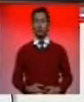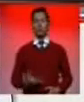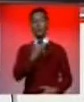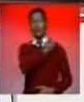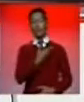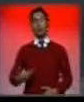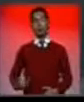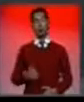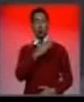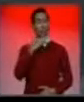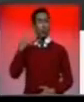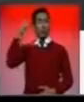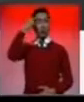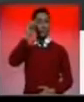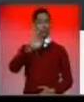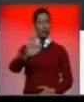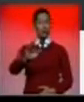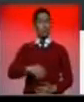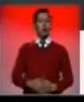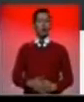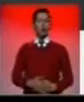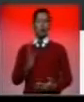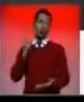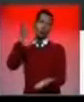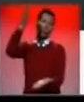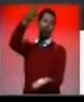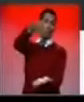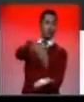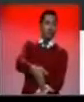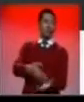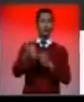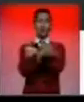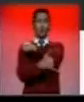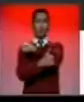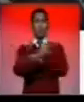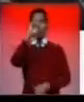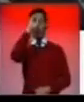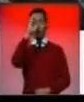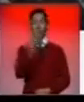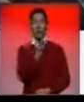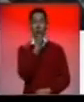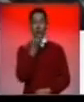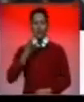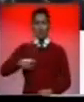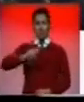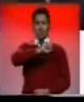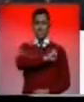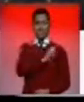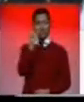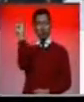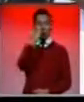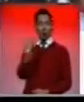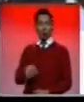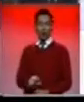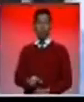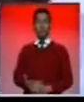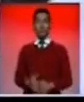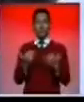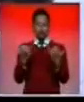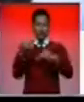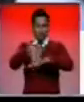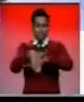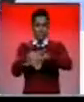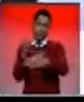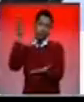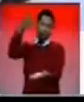El presidente Rafael Correa emprendió una gira que lo llevará por República Dominicana, España e Italia. Esta tarde arribó a República Dominicana,